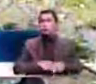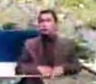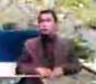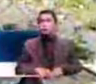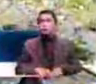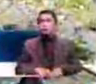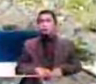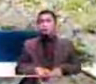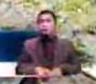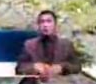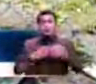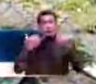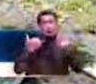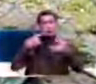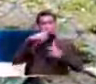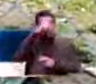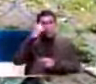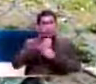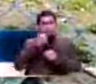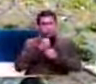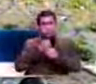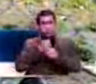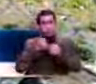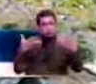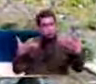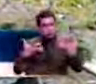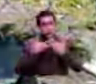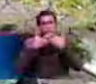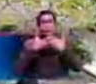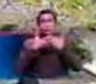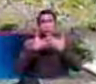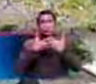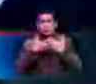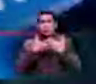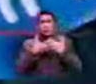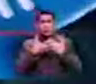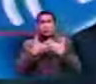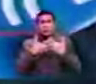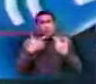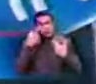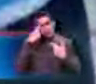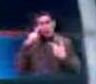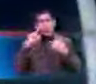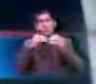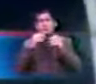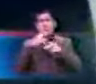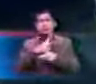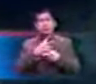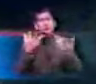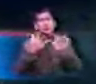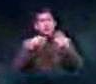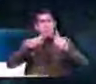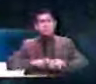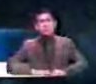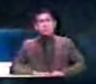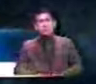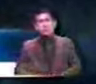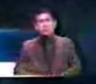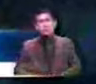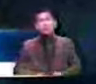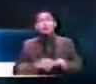bien, trabajando en conjunto para llegar a una buena seguridad. ¿Hacia dónde deben ir los operativos? A los